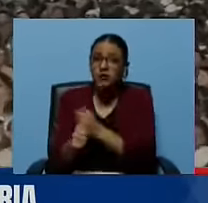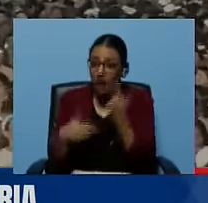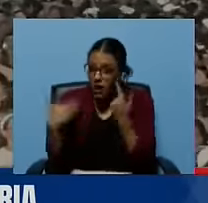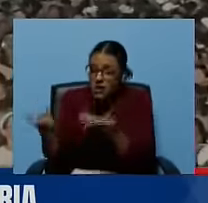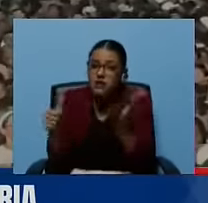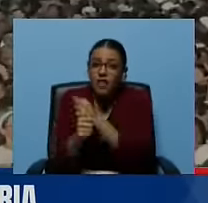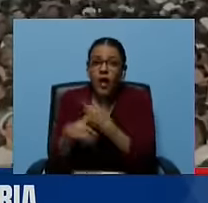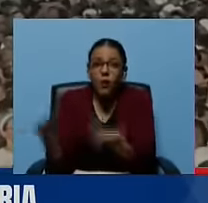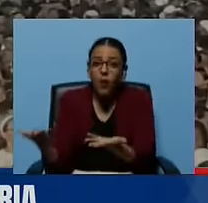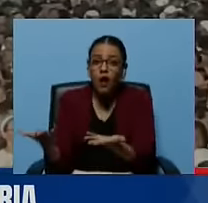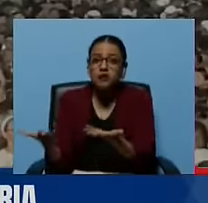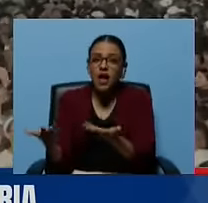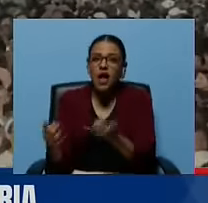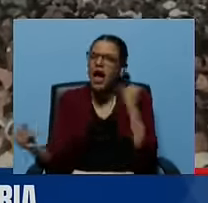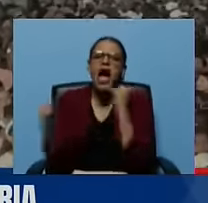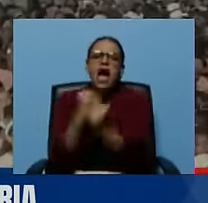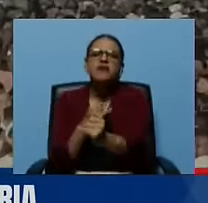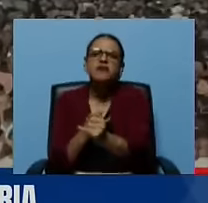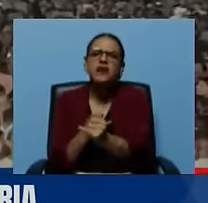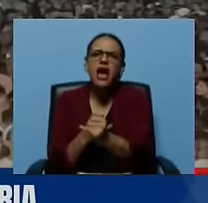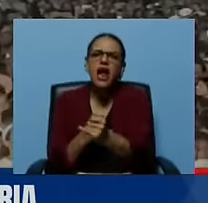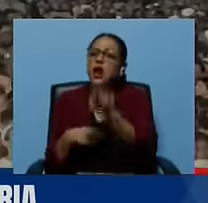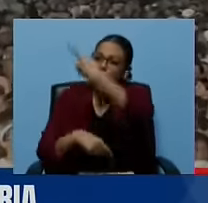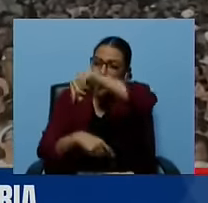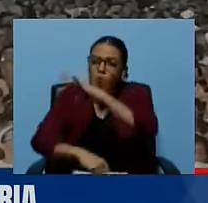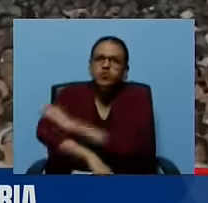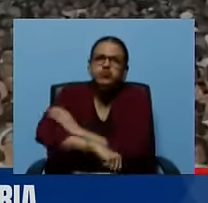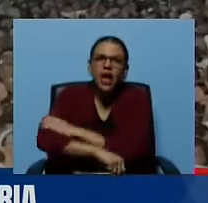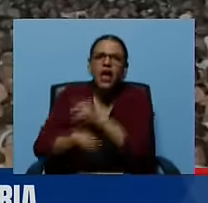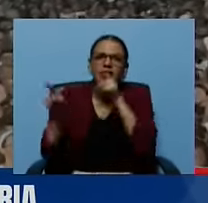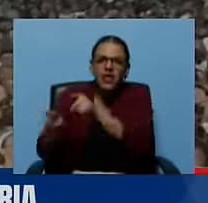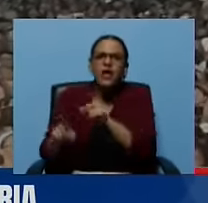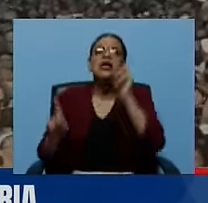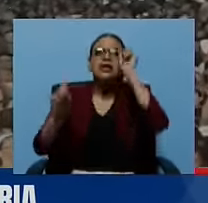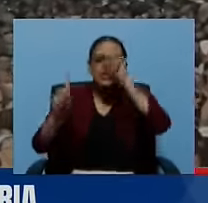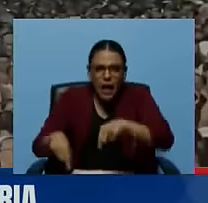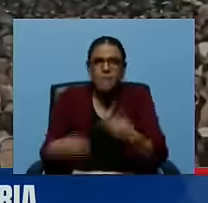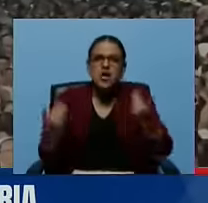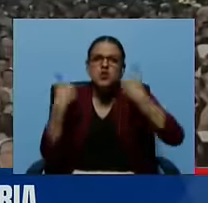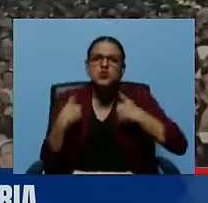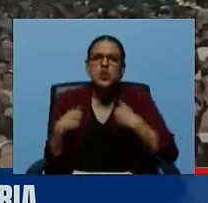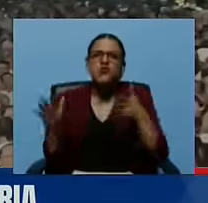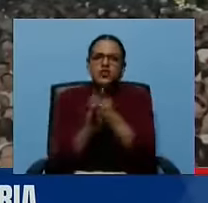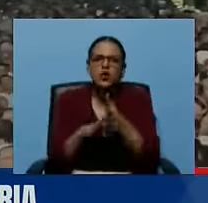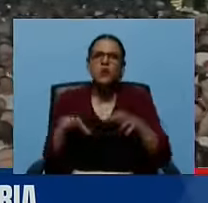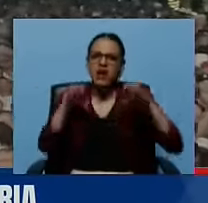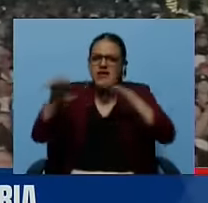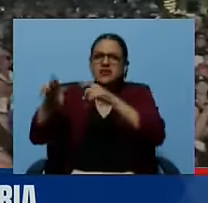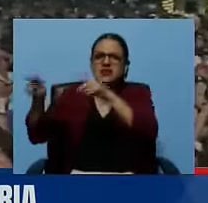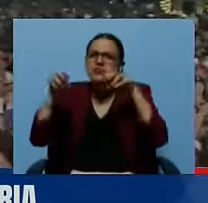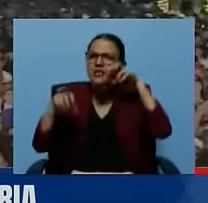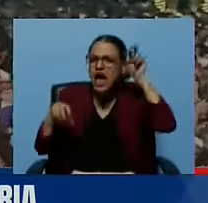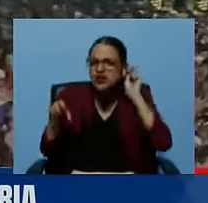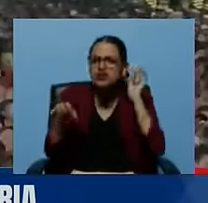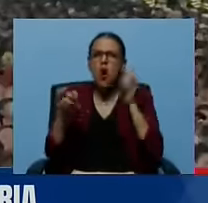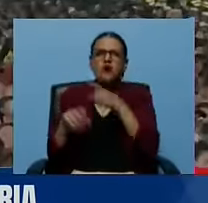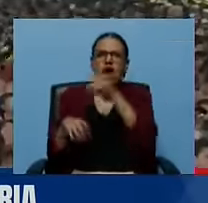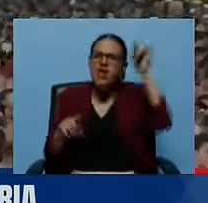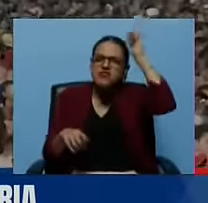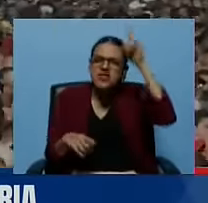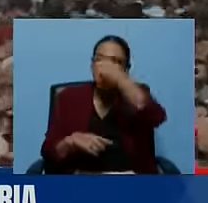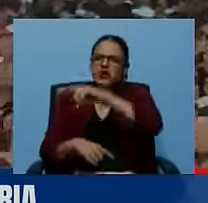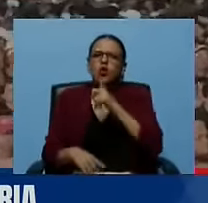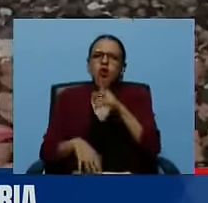te das cuenta que al final hasta ustedes pagan la maldad de esa sayona, de esa diabla y de esa